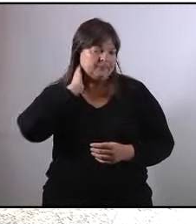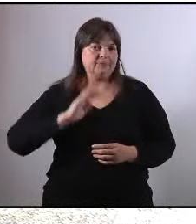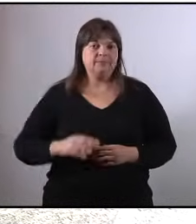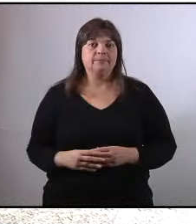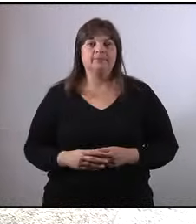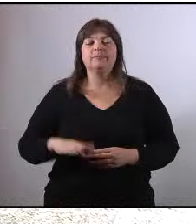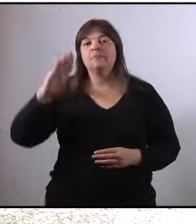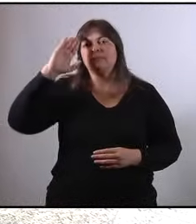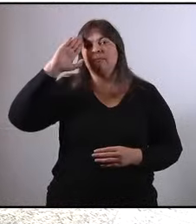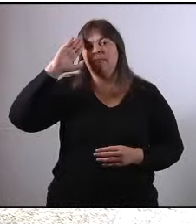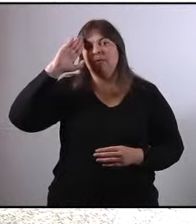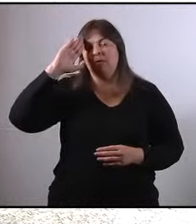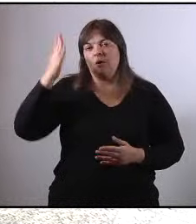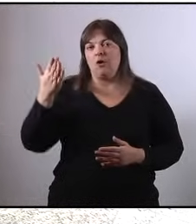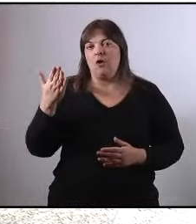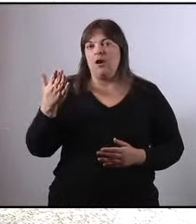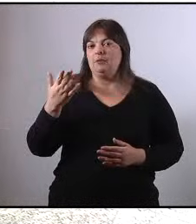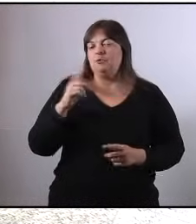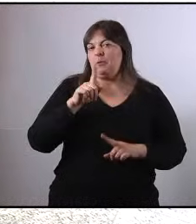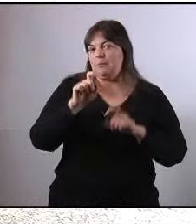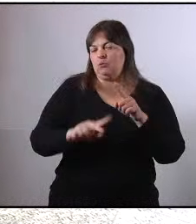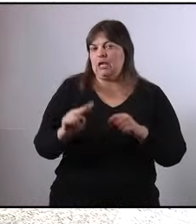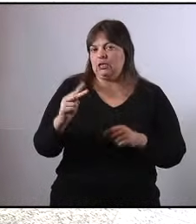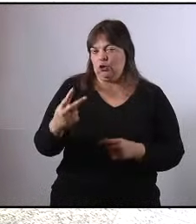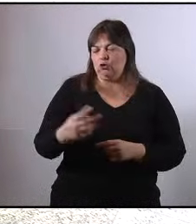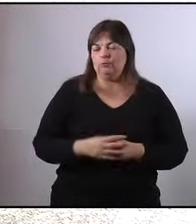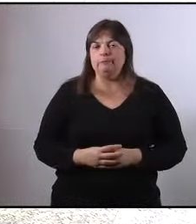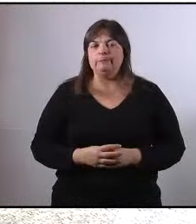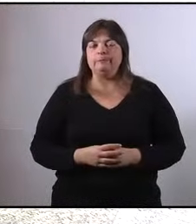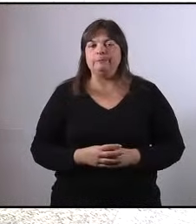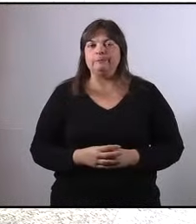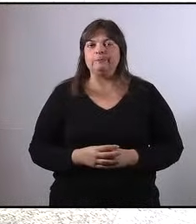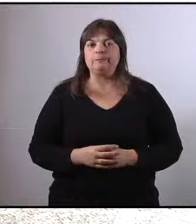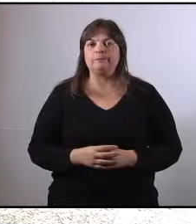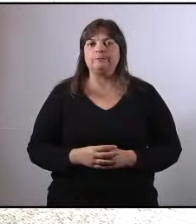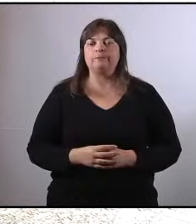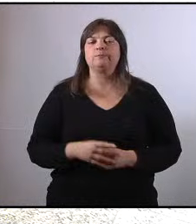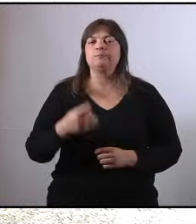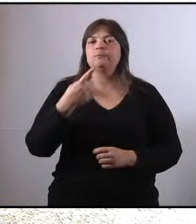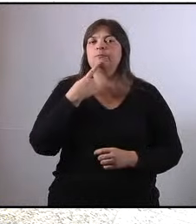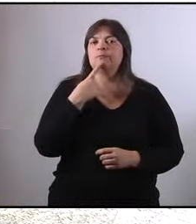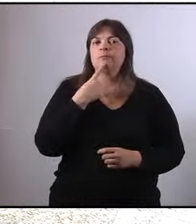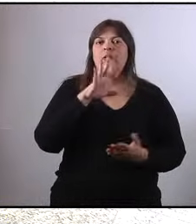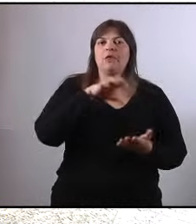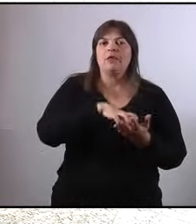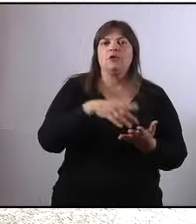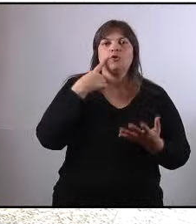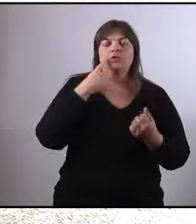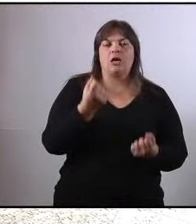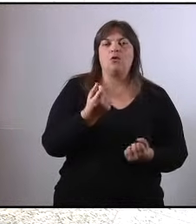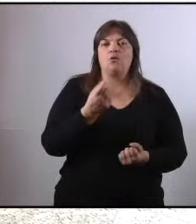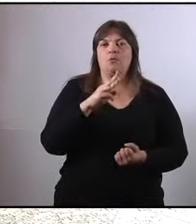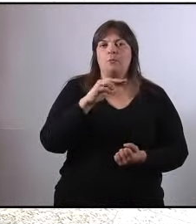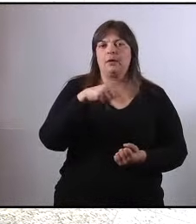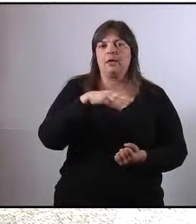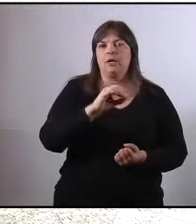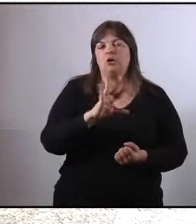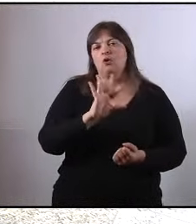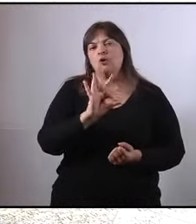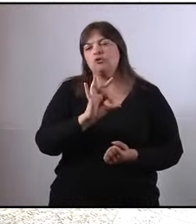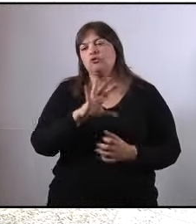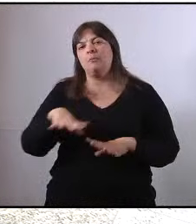Hola, consejera. Buenos días. Dos preguntas. Ha mencionado el traslado del Centro de Salud de Los Pinos al Palacio de